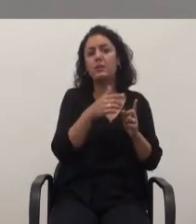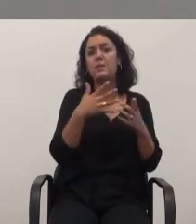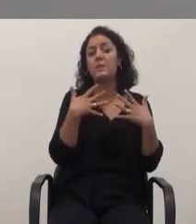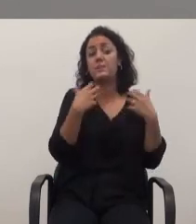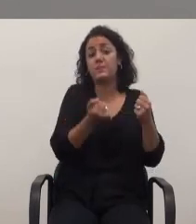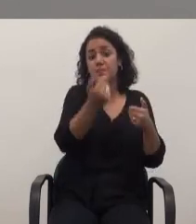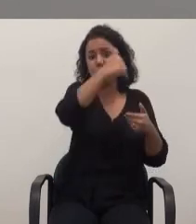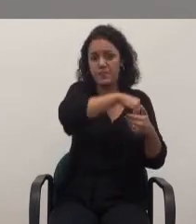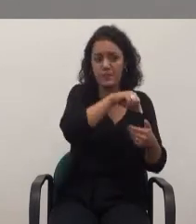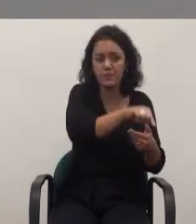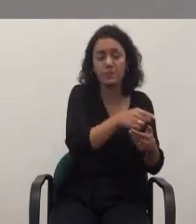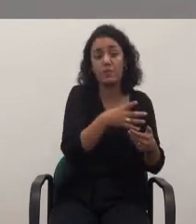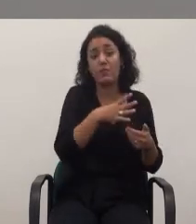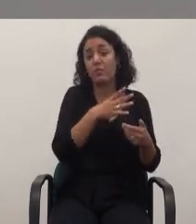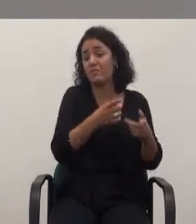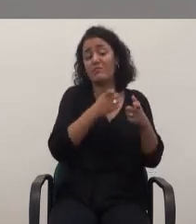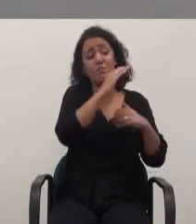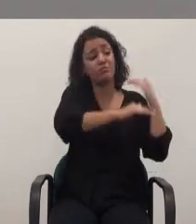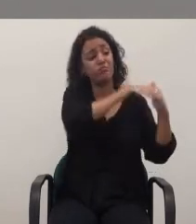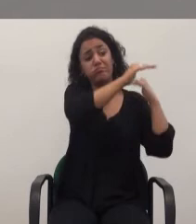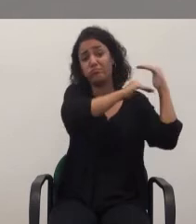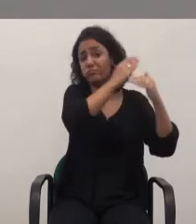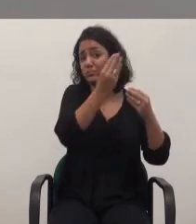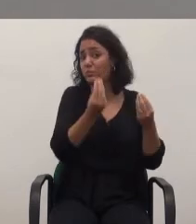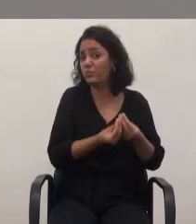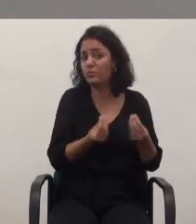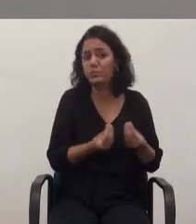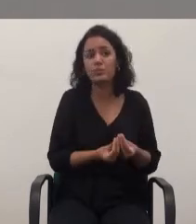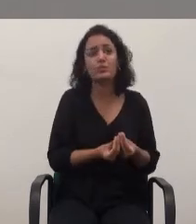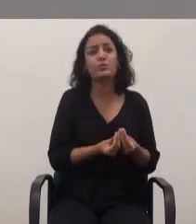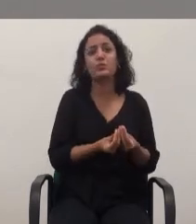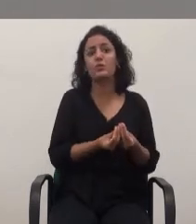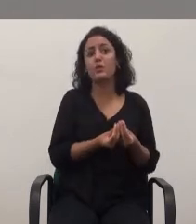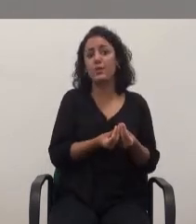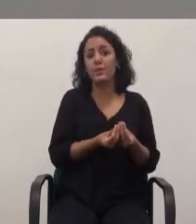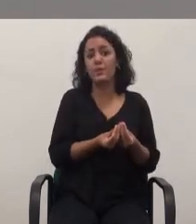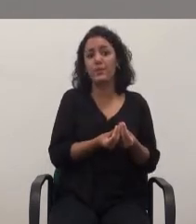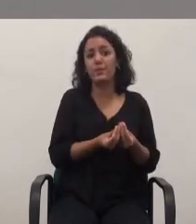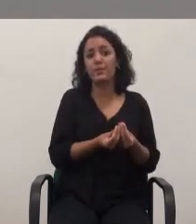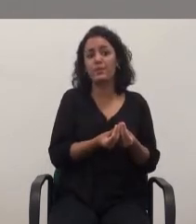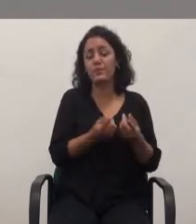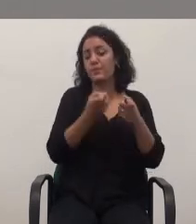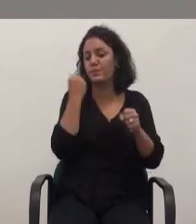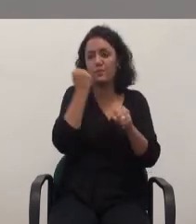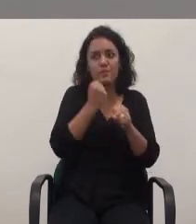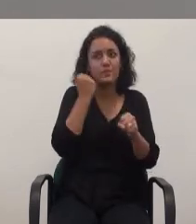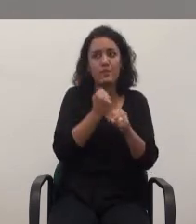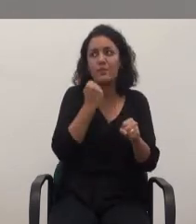estos dos ámbitos hay mucho para crecer. A su vez, como también es evidente, tenemos que seguir laburando, como se ha venido haciendo,